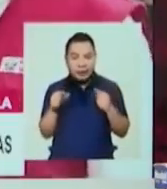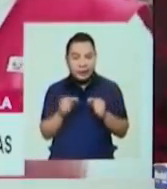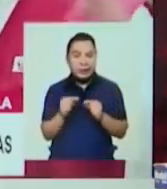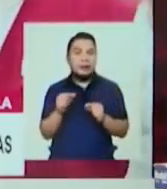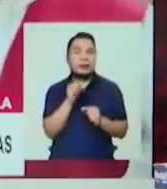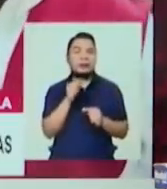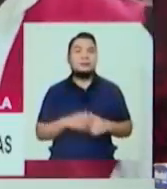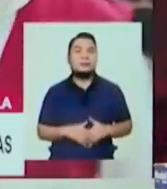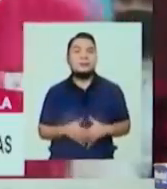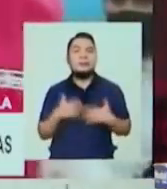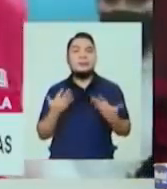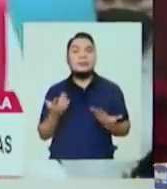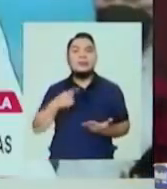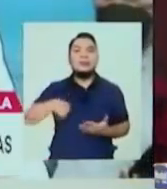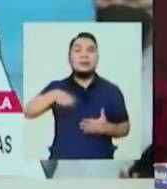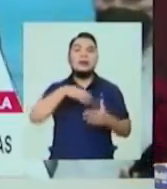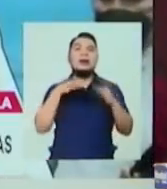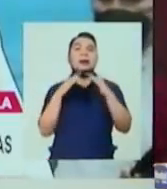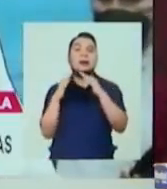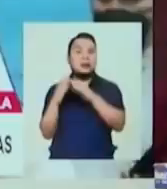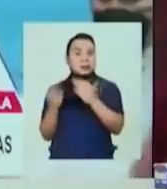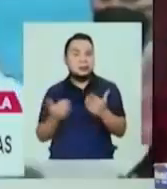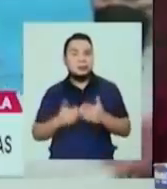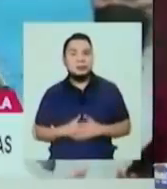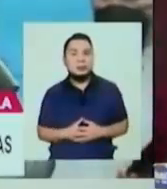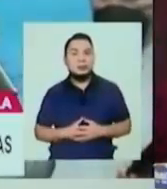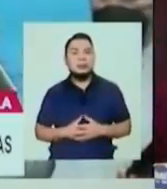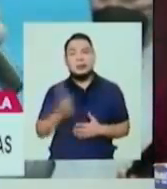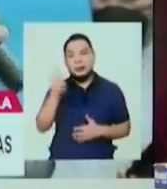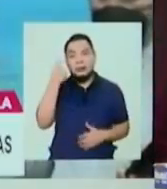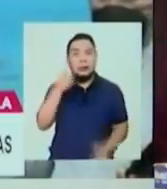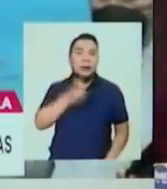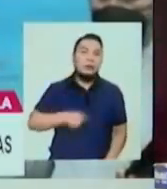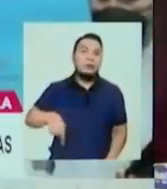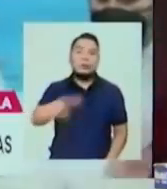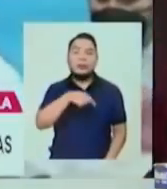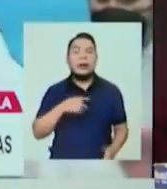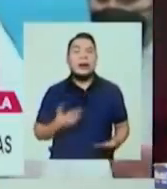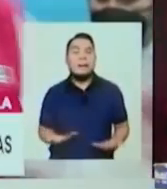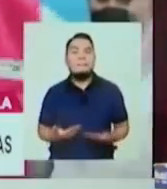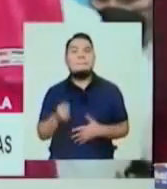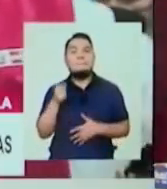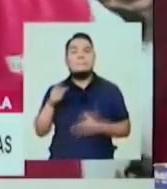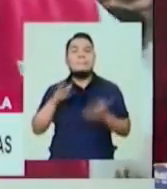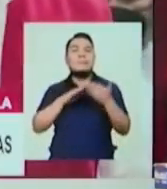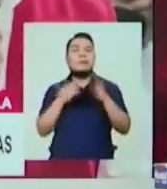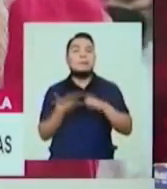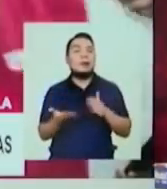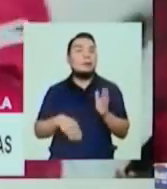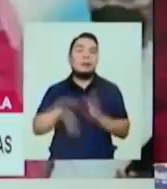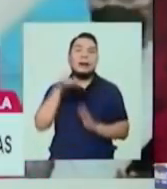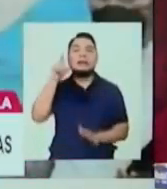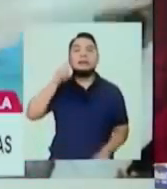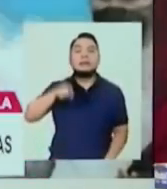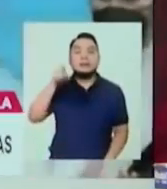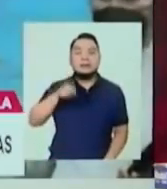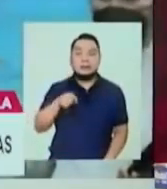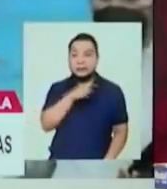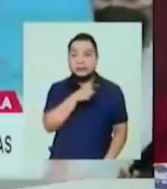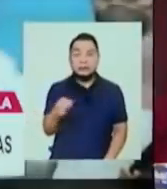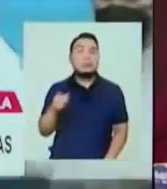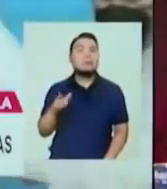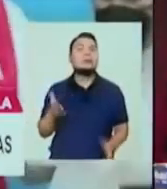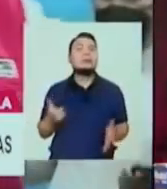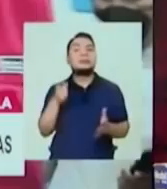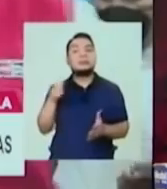Esa irresponsabilidad de haber llegado al tuntún. ¿No es cierto? Entonces, ¿qué hacen? Ponen a cualquier galifardo